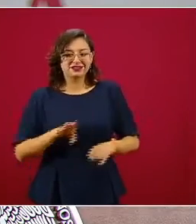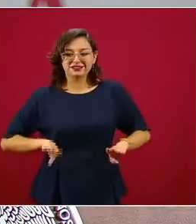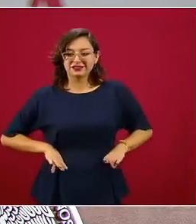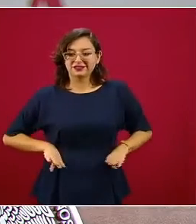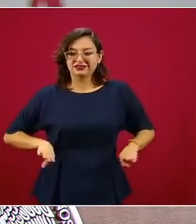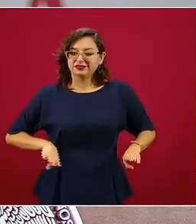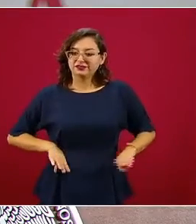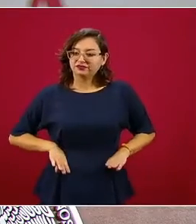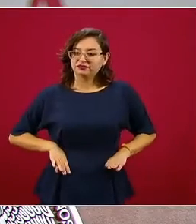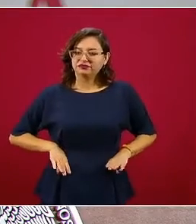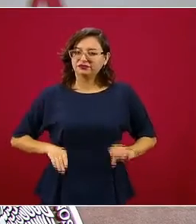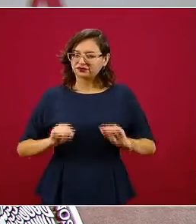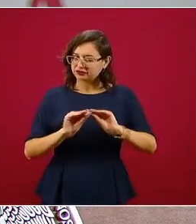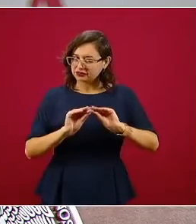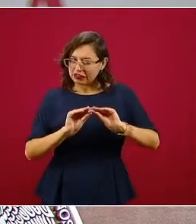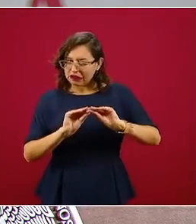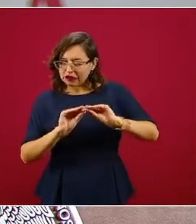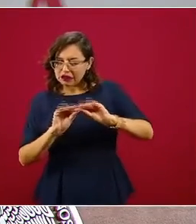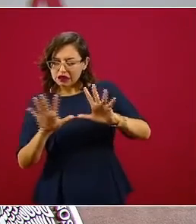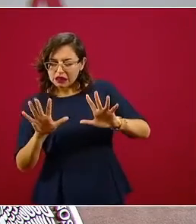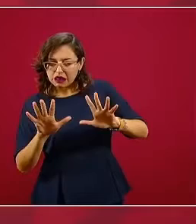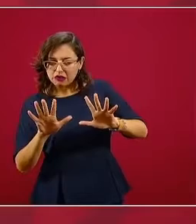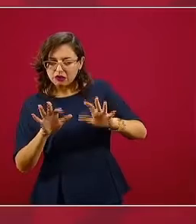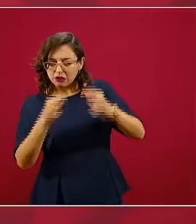cero transparencia.